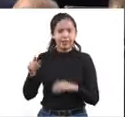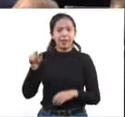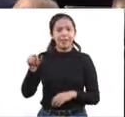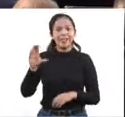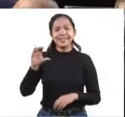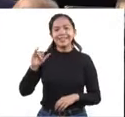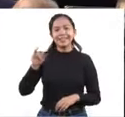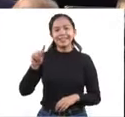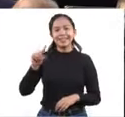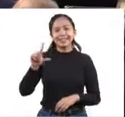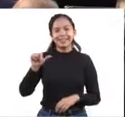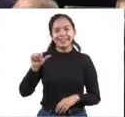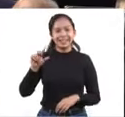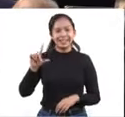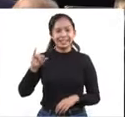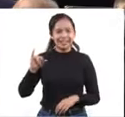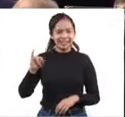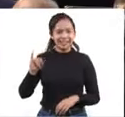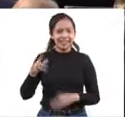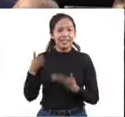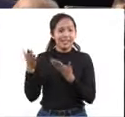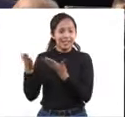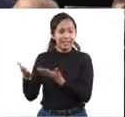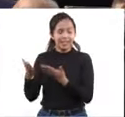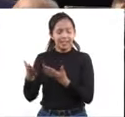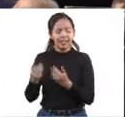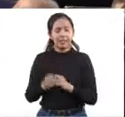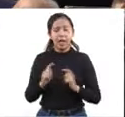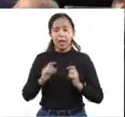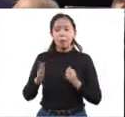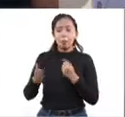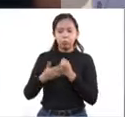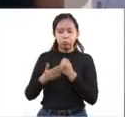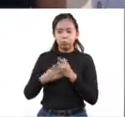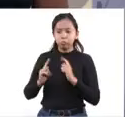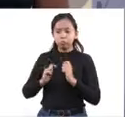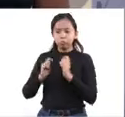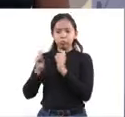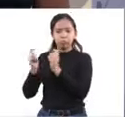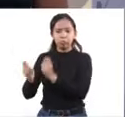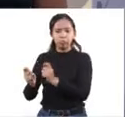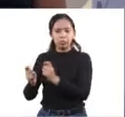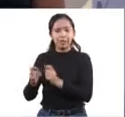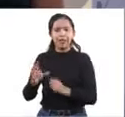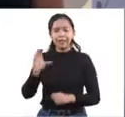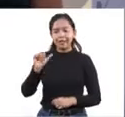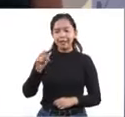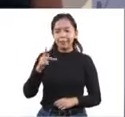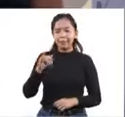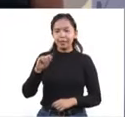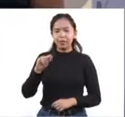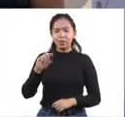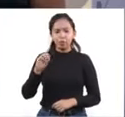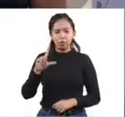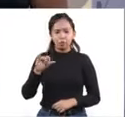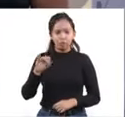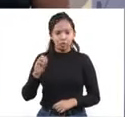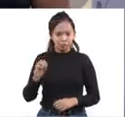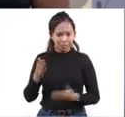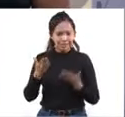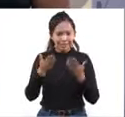joven, está a punto de tomar un puesto en el Capitolio de Estados Unidos, un